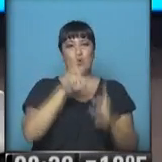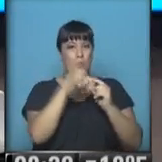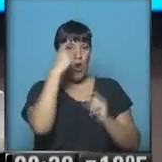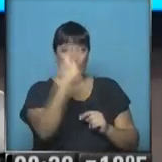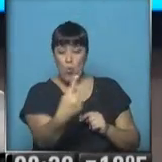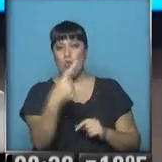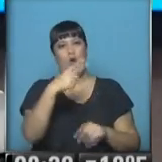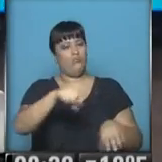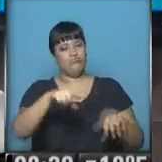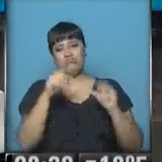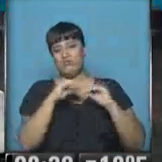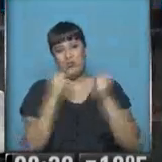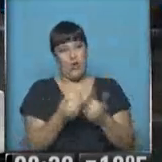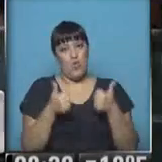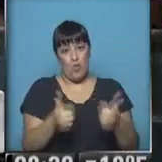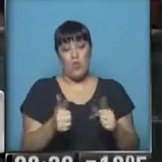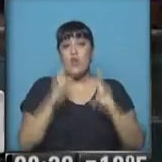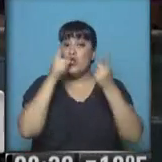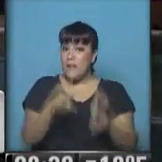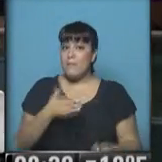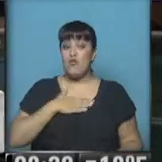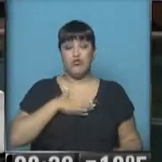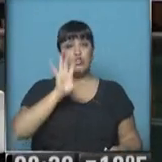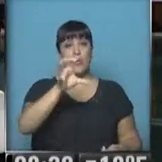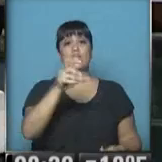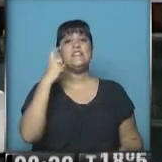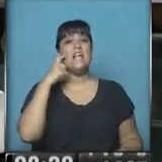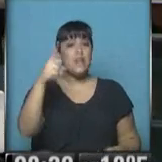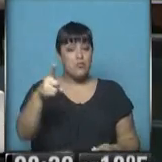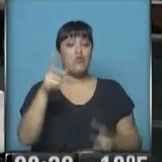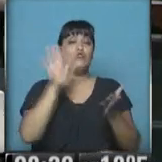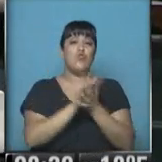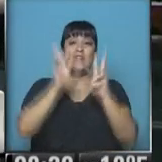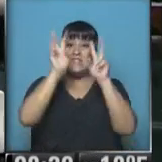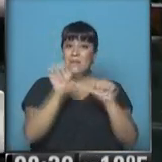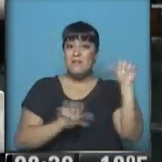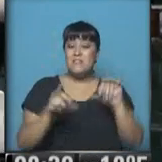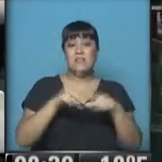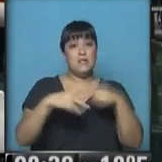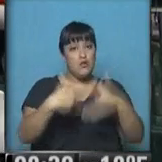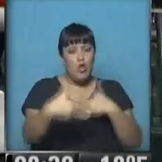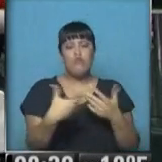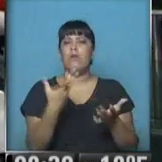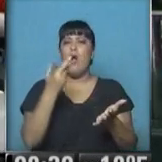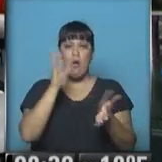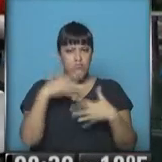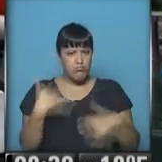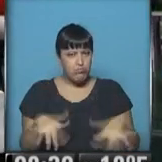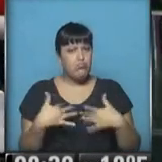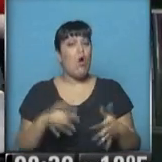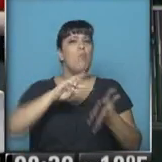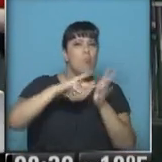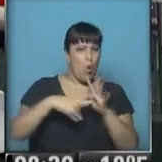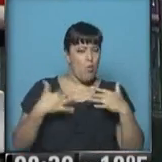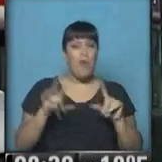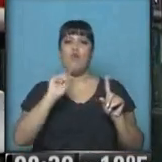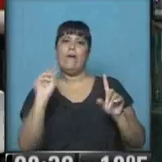resultados Nosotros también Entre Ríos con ciencia y tecnología recorrimos un camino crítico como es todo en ciencia y tecnología no hay nada